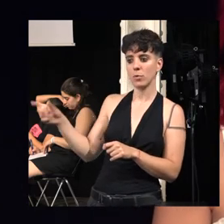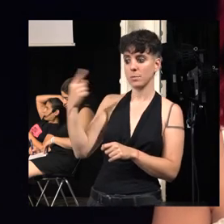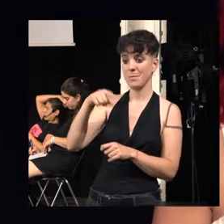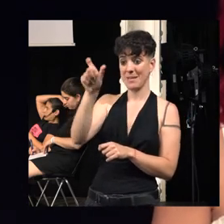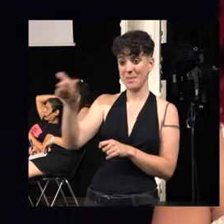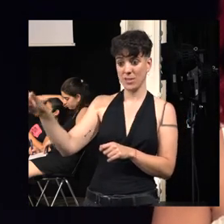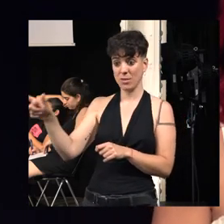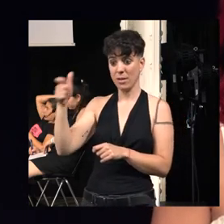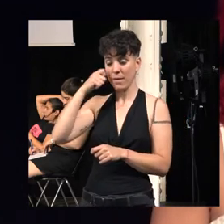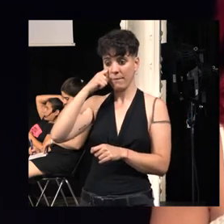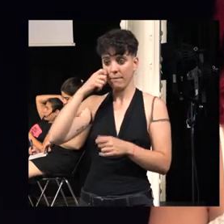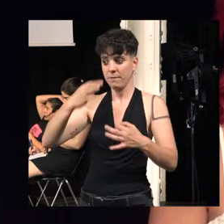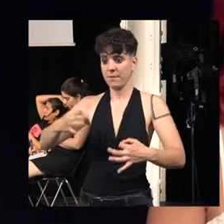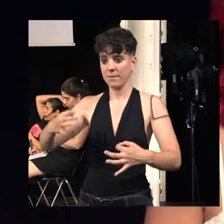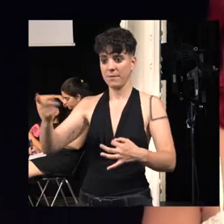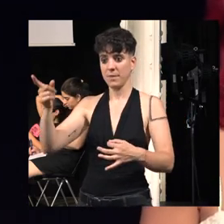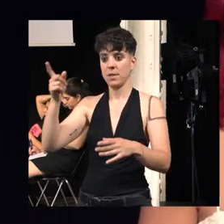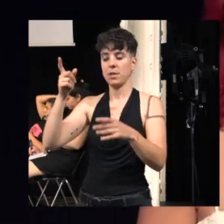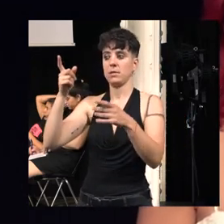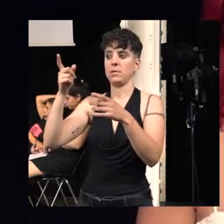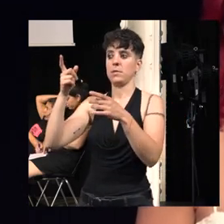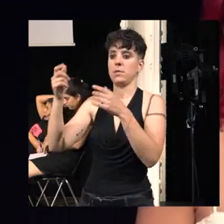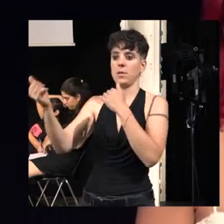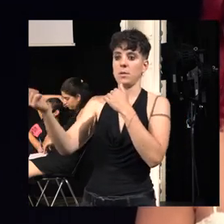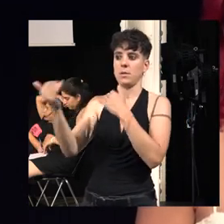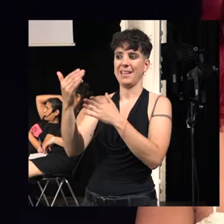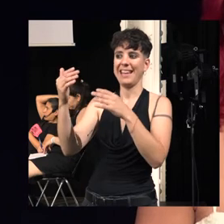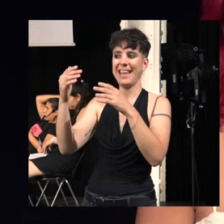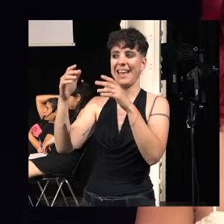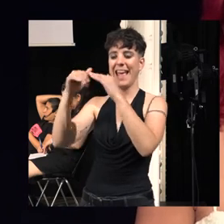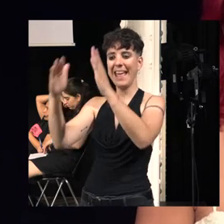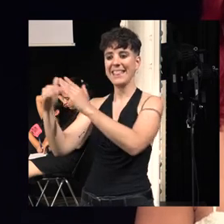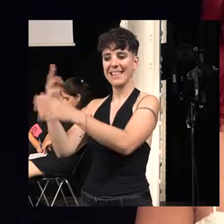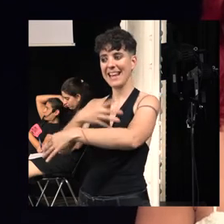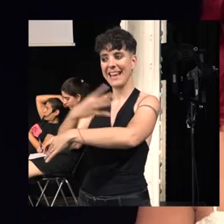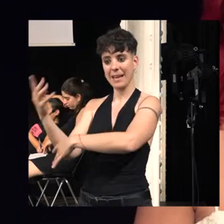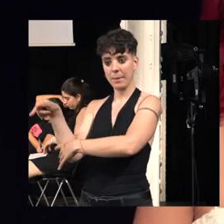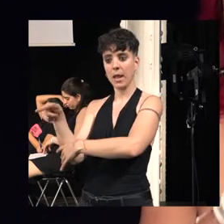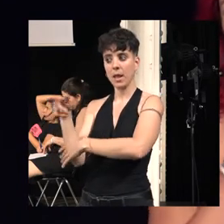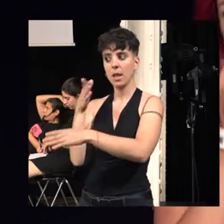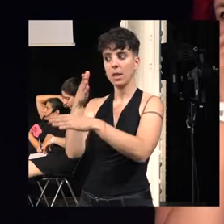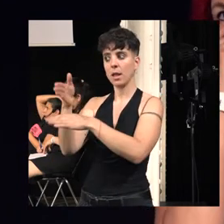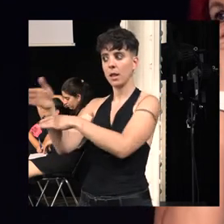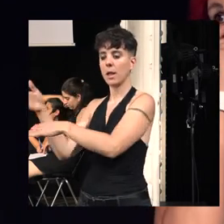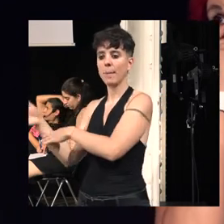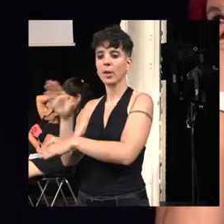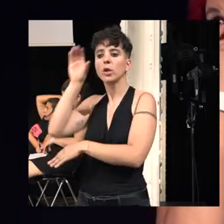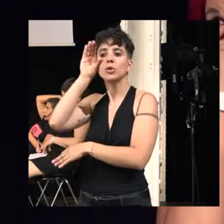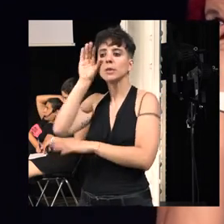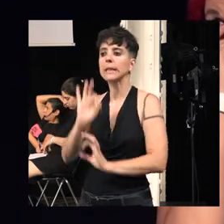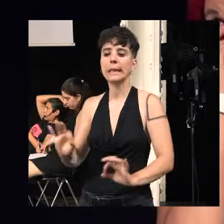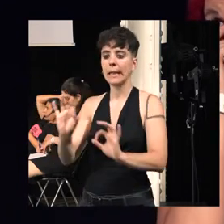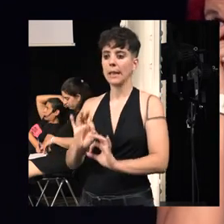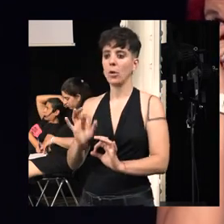de las personas y de las entidades LGBTI, pero que nadie les ponía oído. Un ejemplo